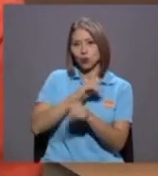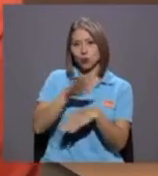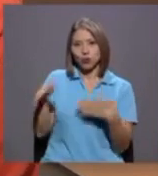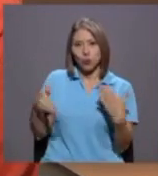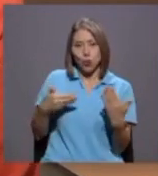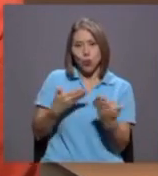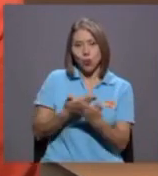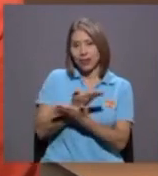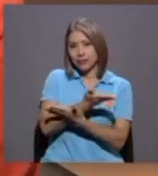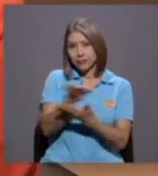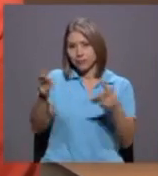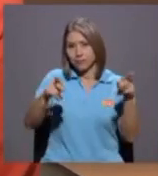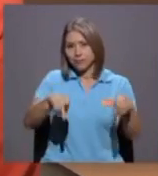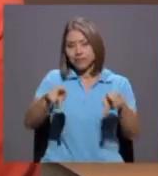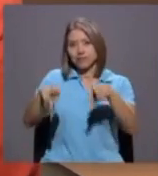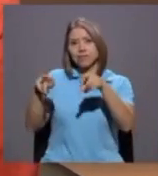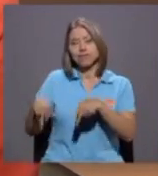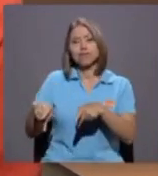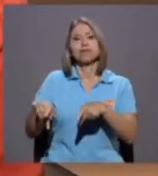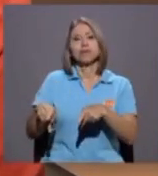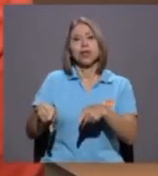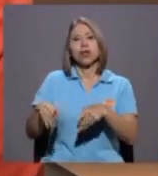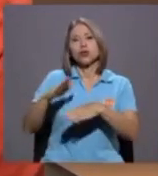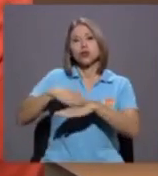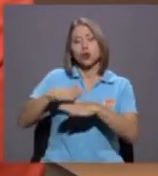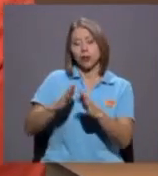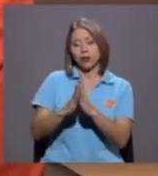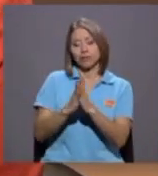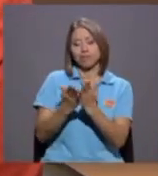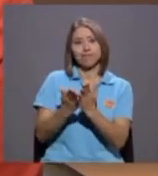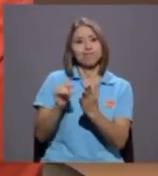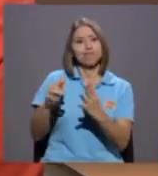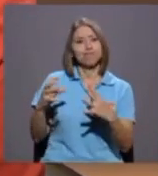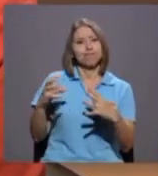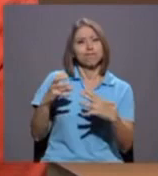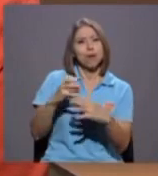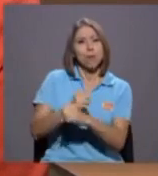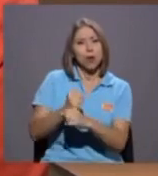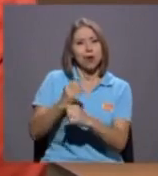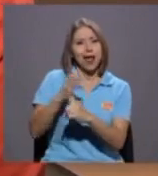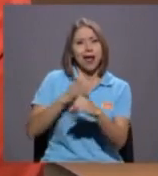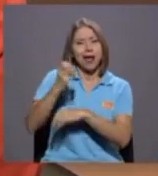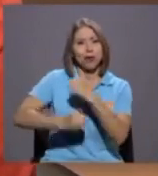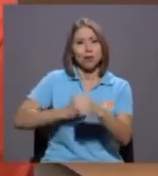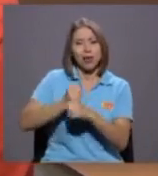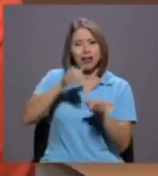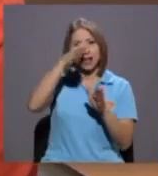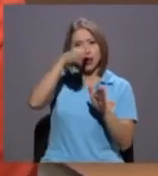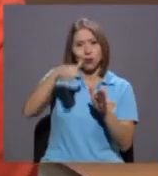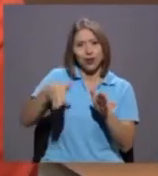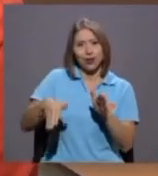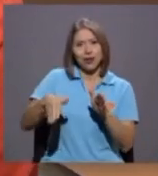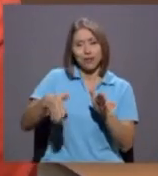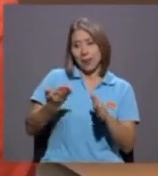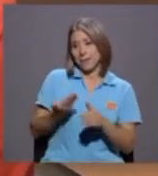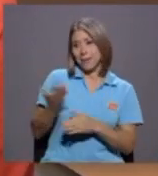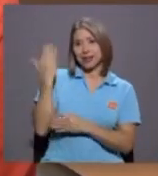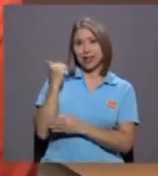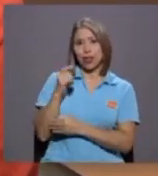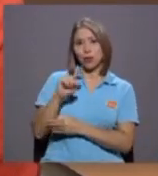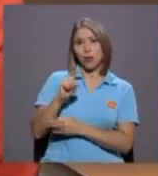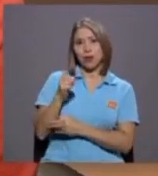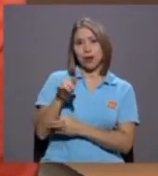toda su audiencia la memoria anual de la Contraloría que presentamos el pasado 1 de mayo ante la